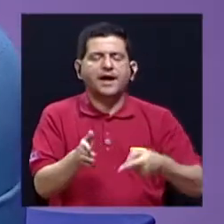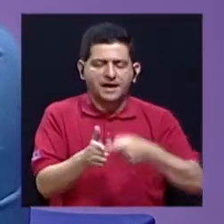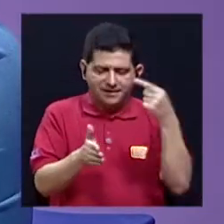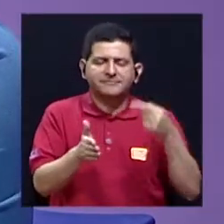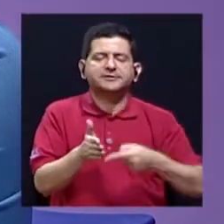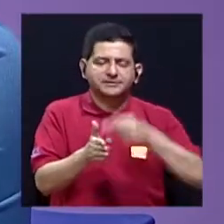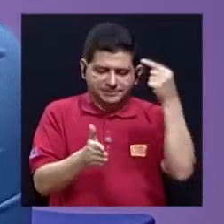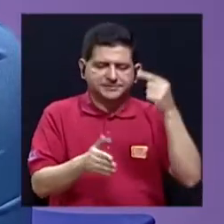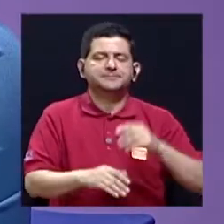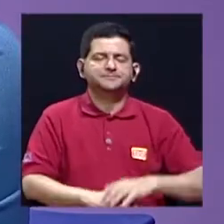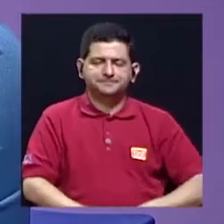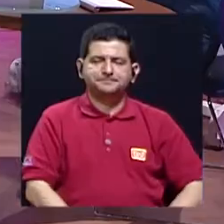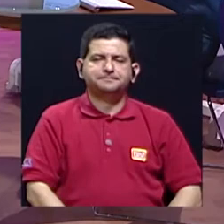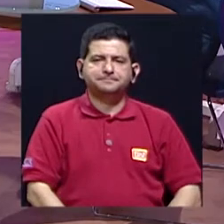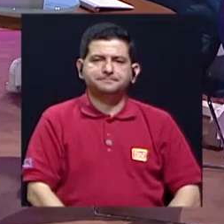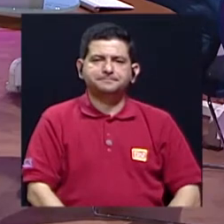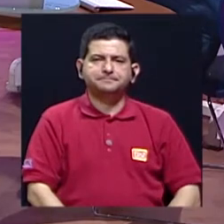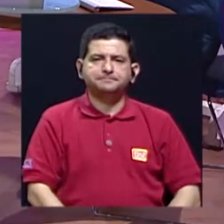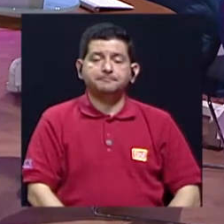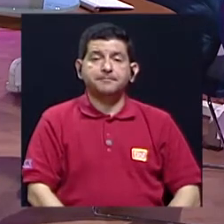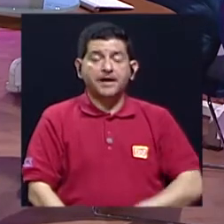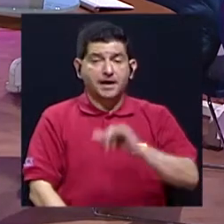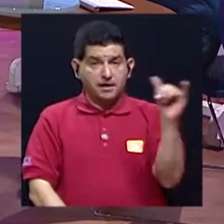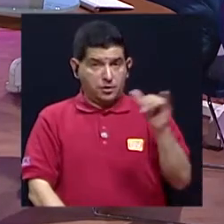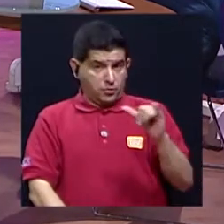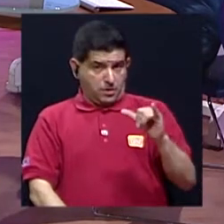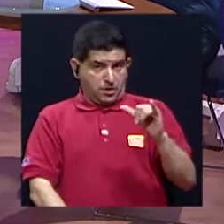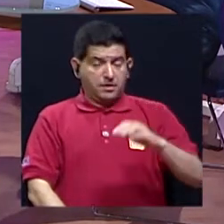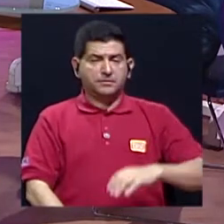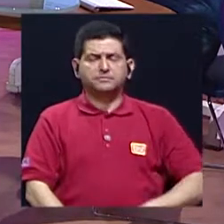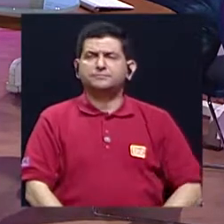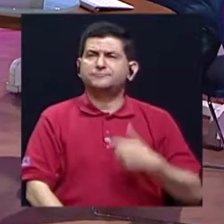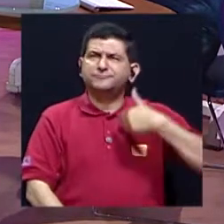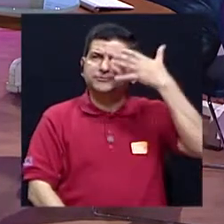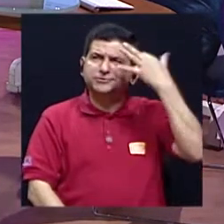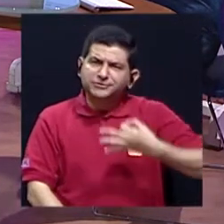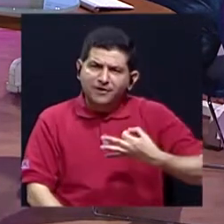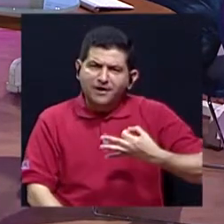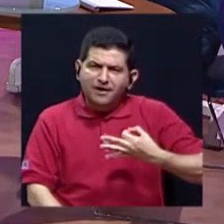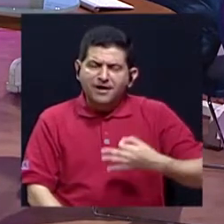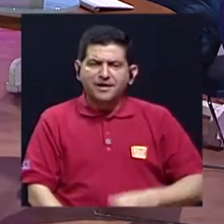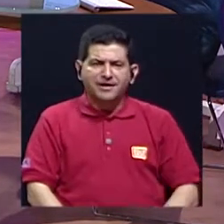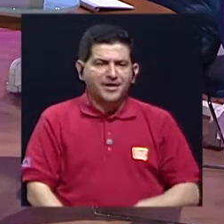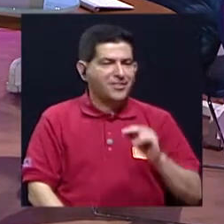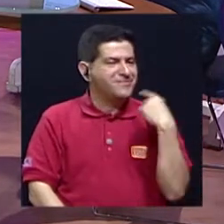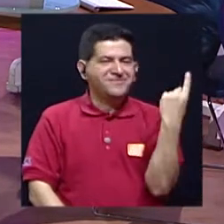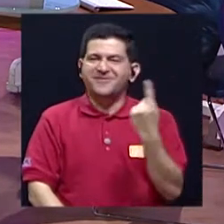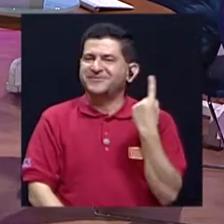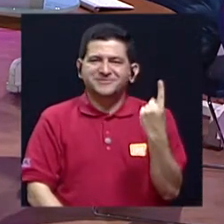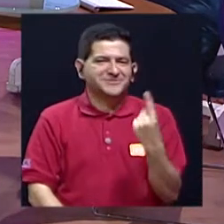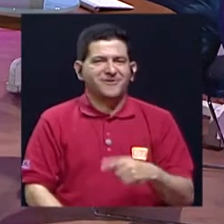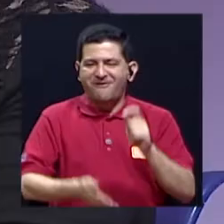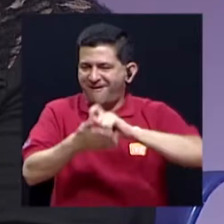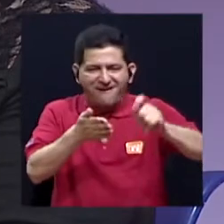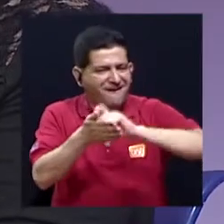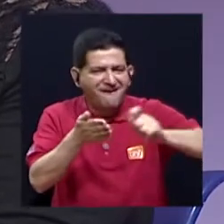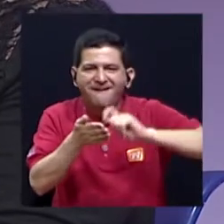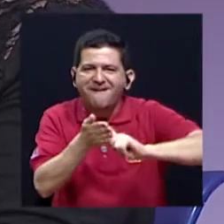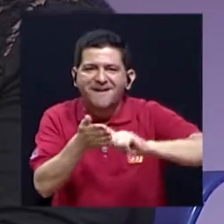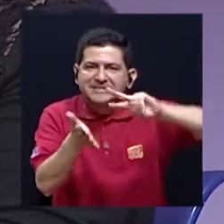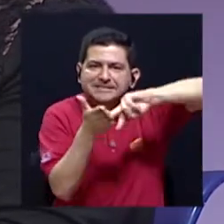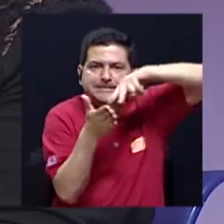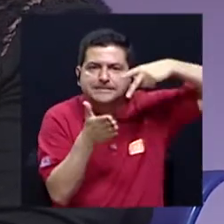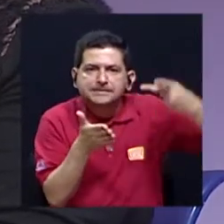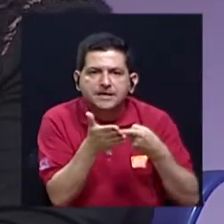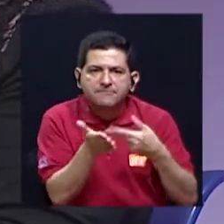veces, sí. Algunas veces. Sí. Y también creo que es que no es solamente el hacer el informe,